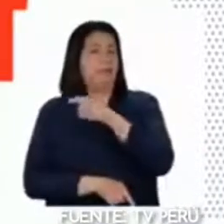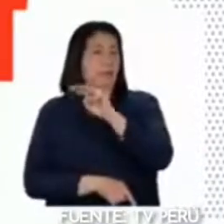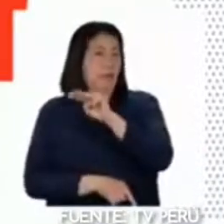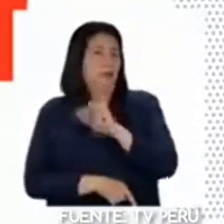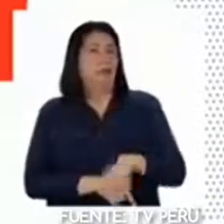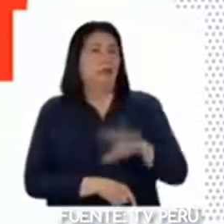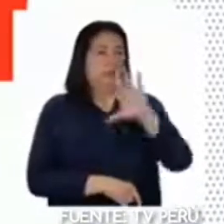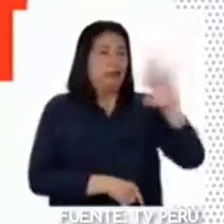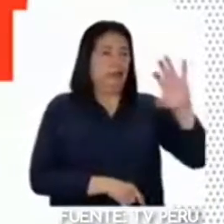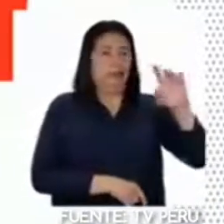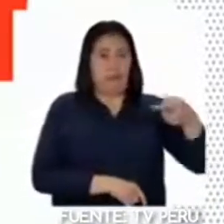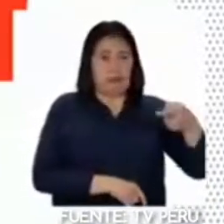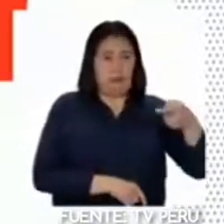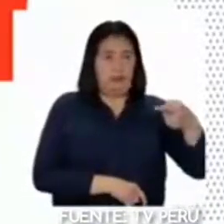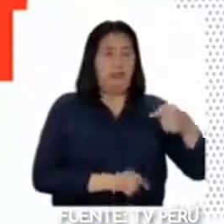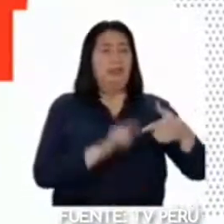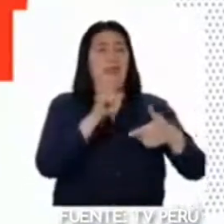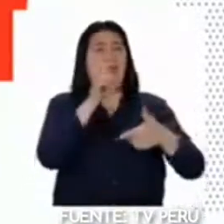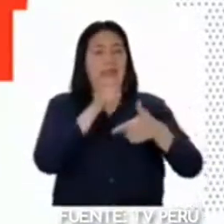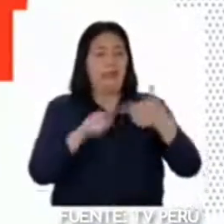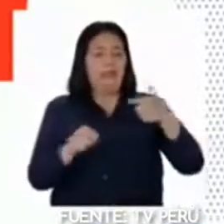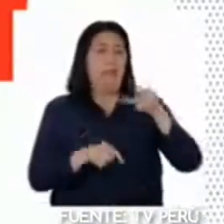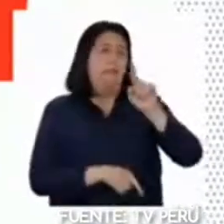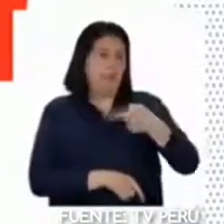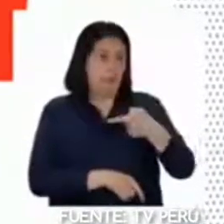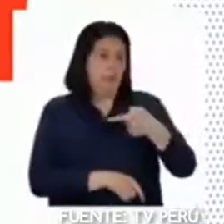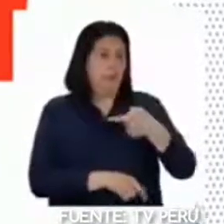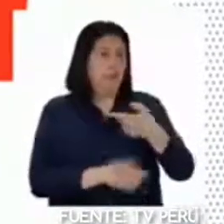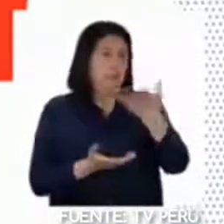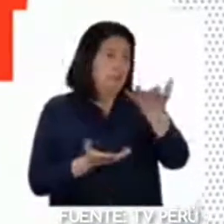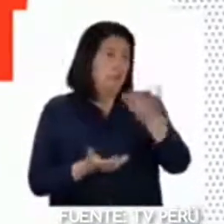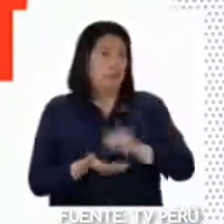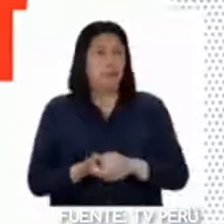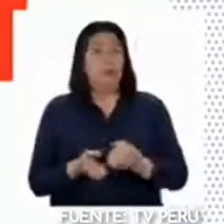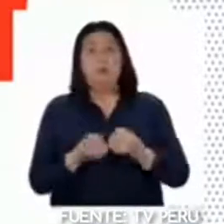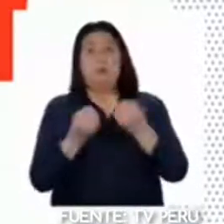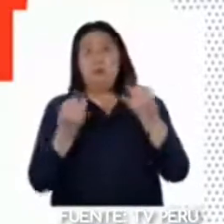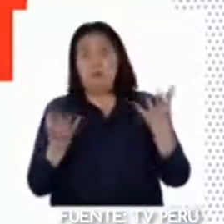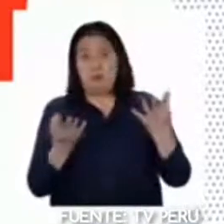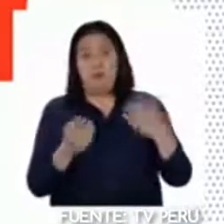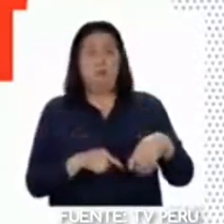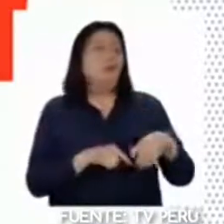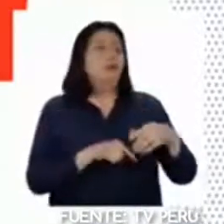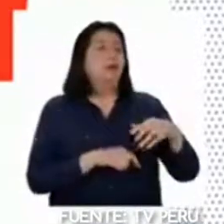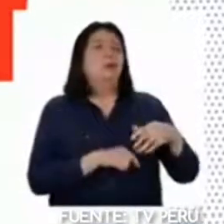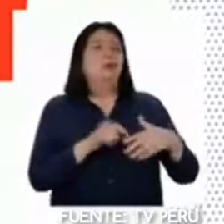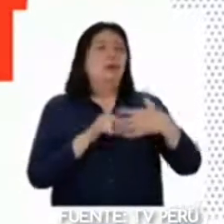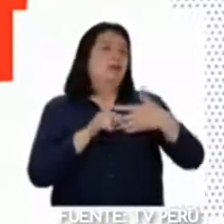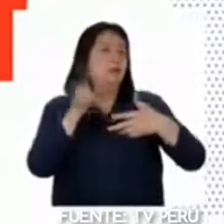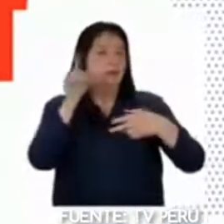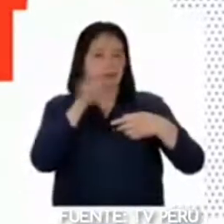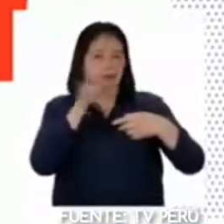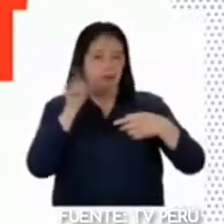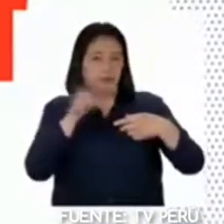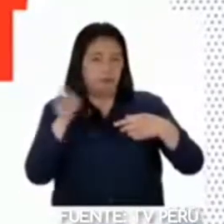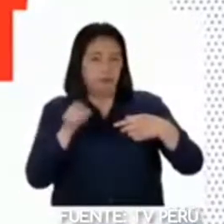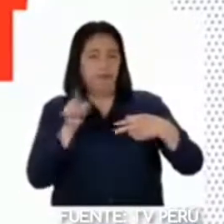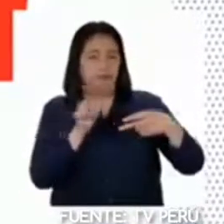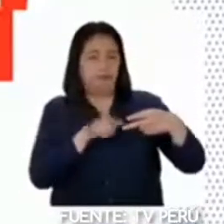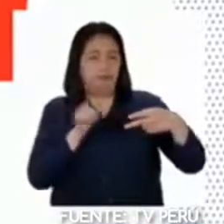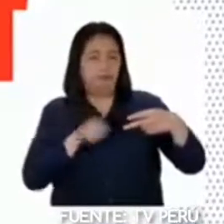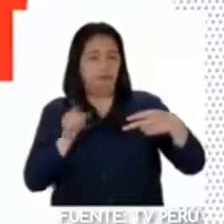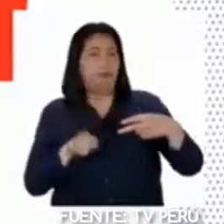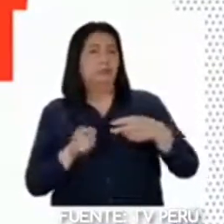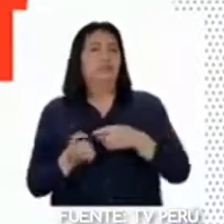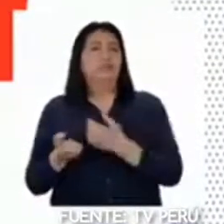dividiremos 500.000 entre 1.000. Esto equivale a cancelar 3 ceros.